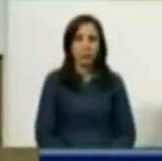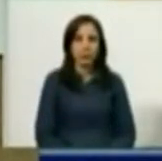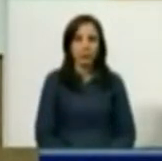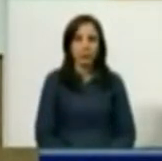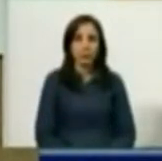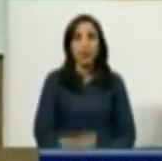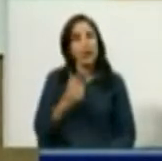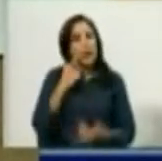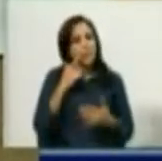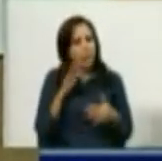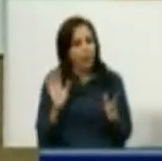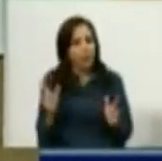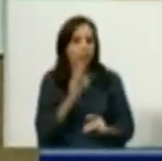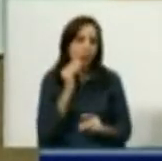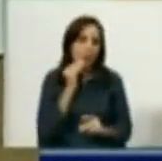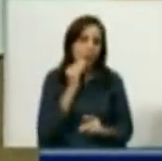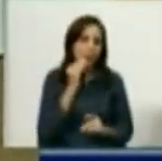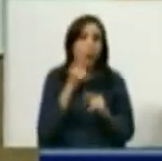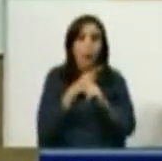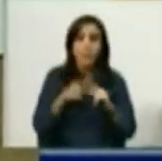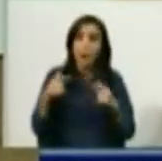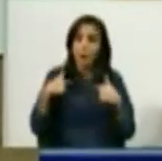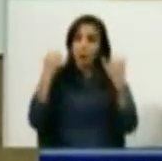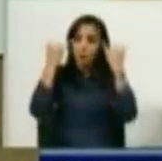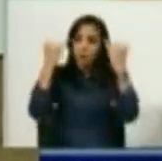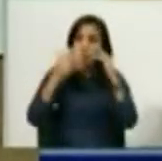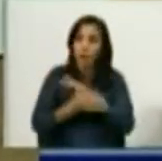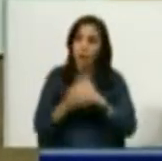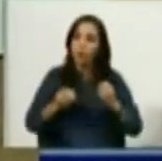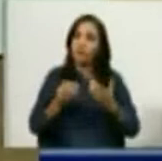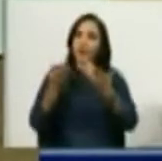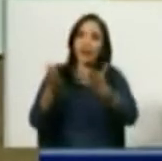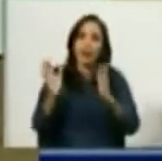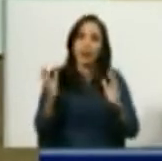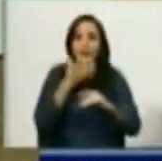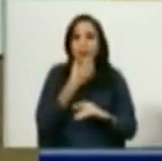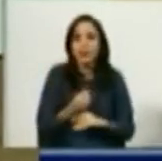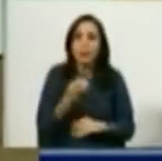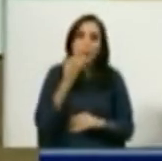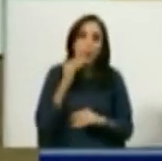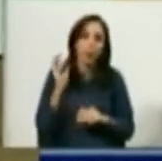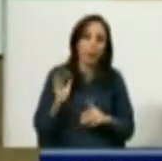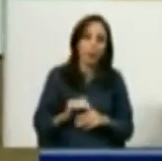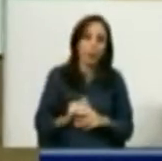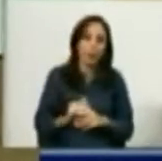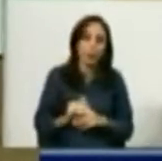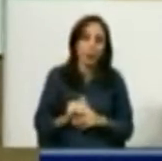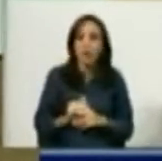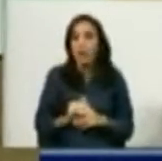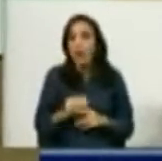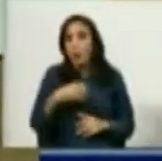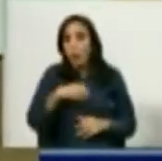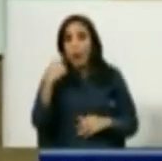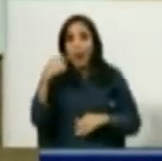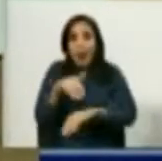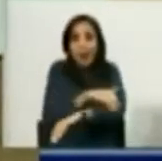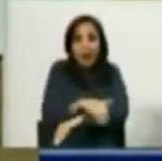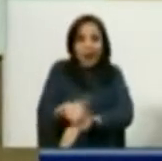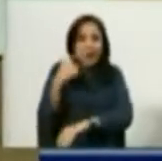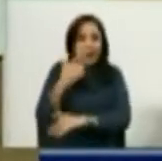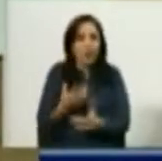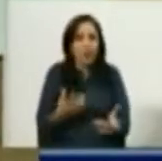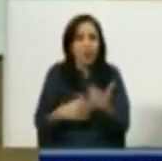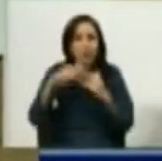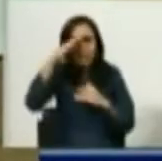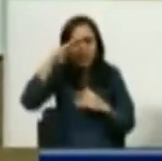parecerá una tontería pero tomo esto como un regalo adelantado de Navidad lo que no podemos gritar en nuestras Calles se lo restriega México al